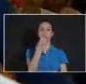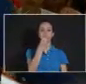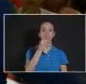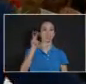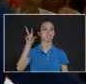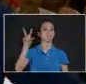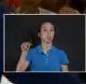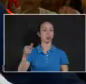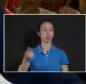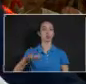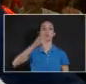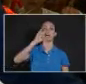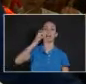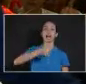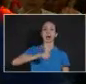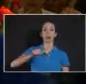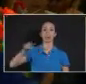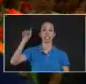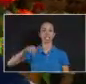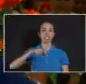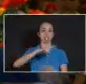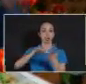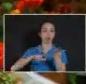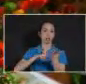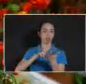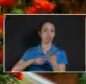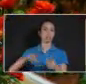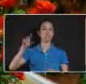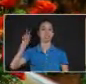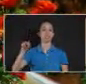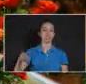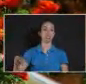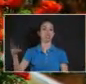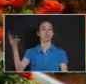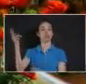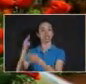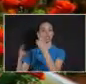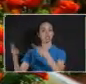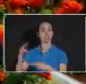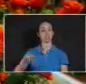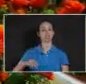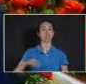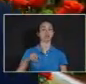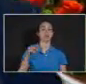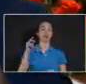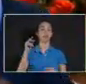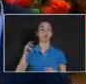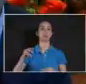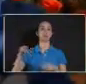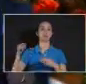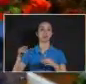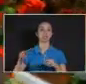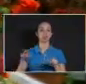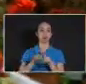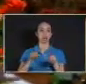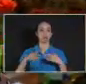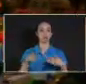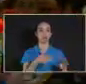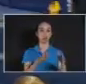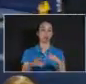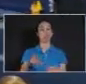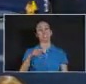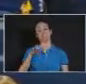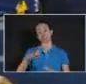agua en este lugar, ni regresarme por el lugar por donde vine, tengo que hacer otro camino. Así que hasta la vista, baby, y se